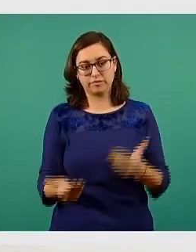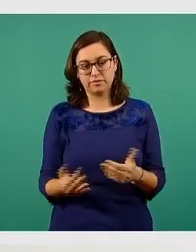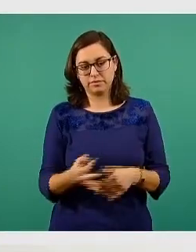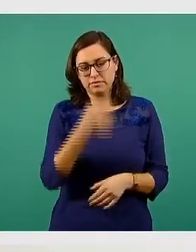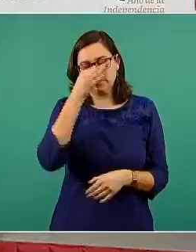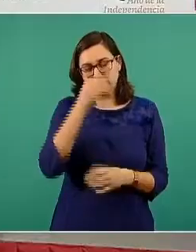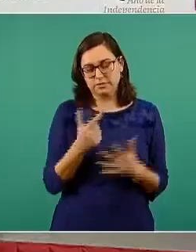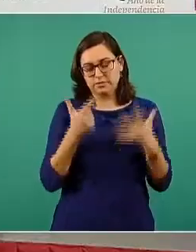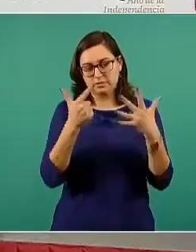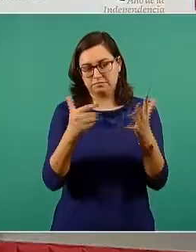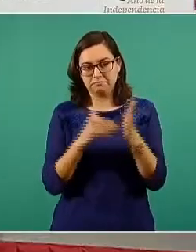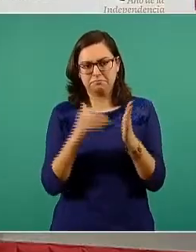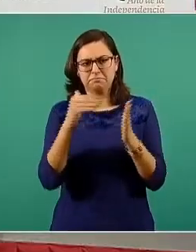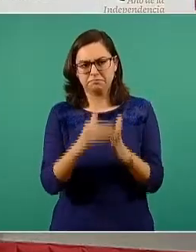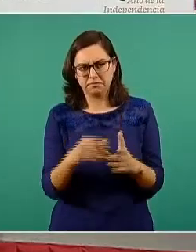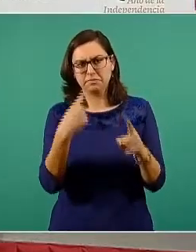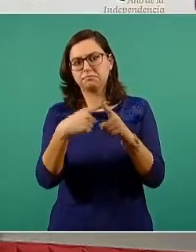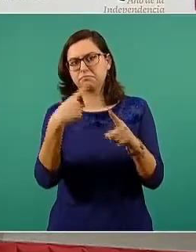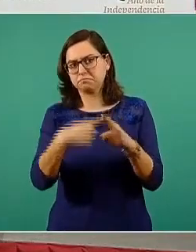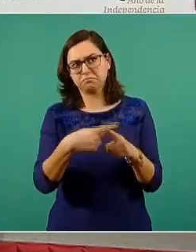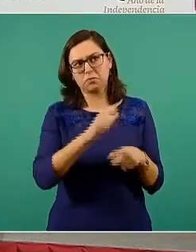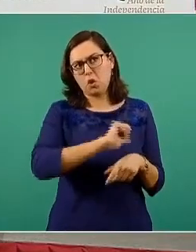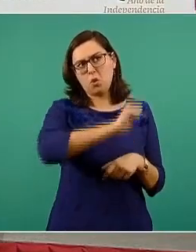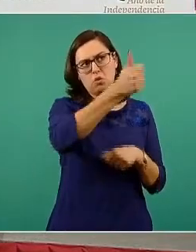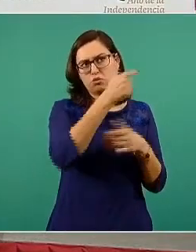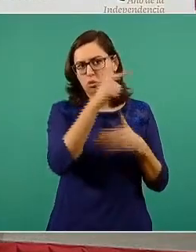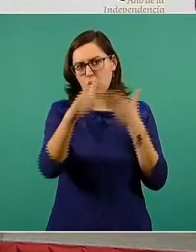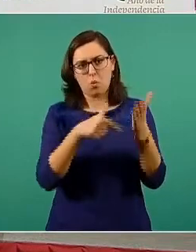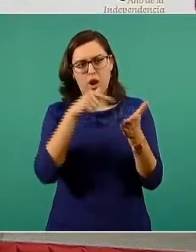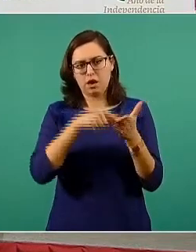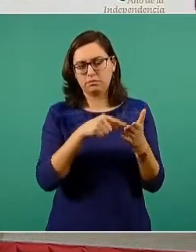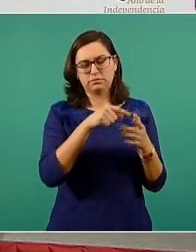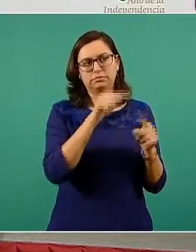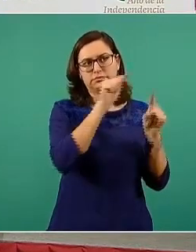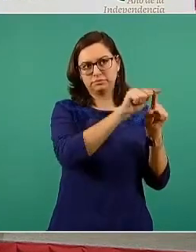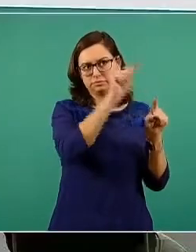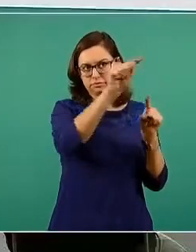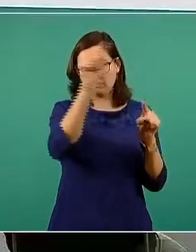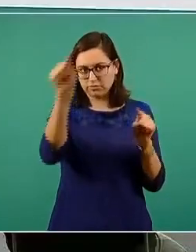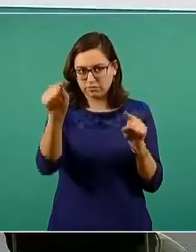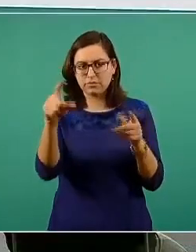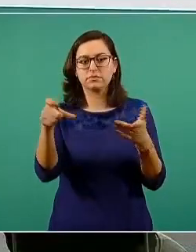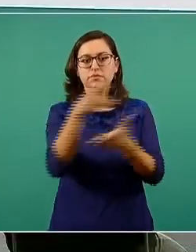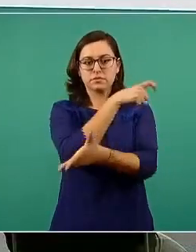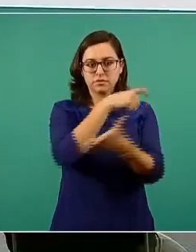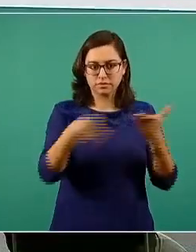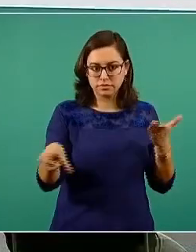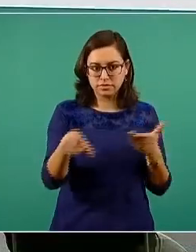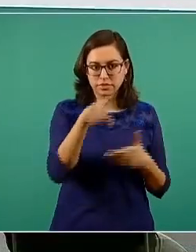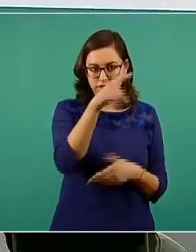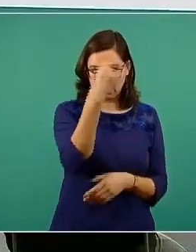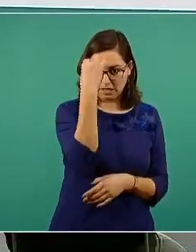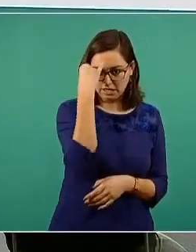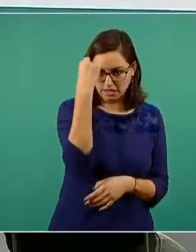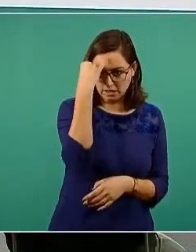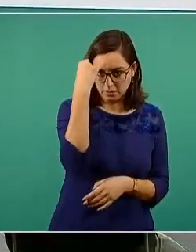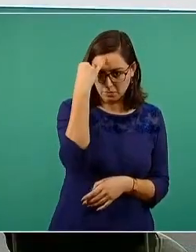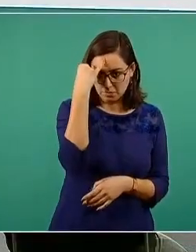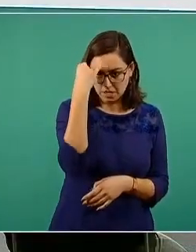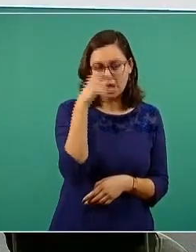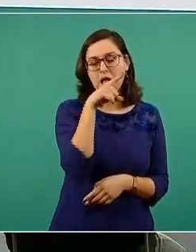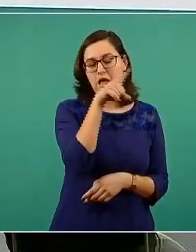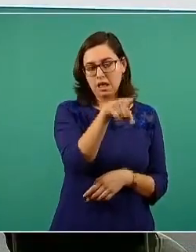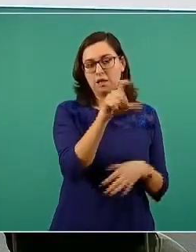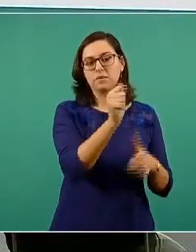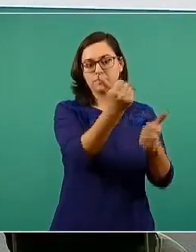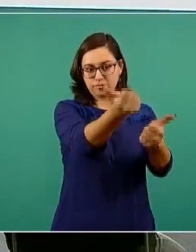millones de dosis, han sido de distinta proveniencia. Tuvimos las que fueron adquiridas al Instituto Serológico de India, que fueron las primeras